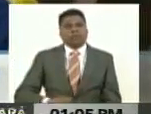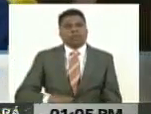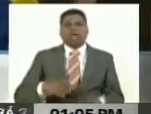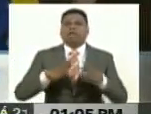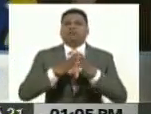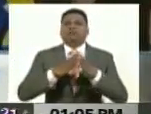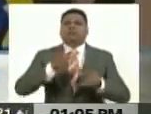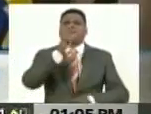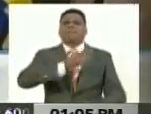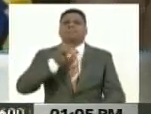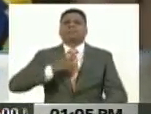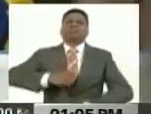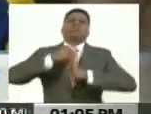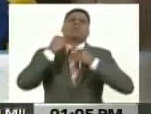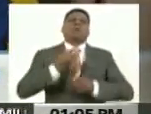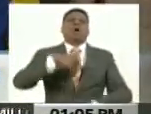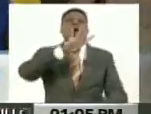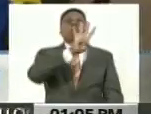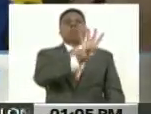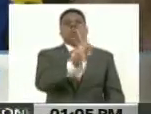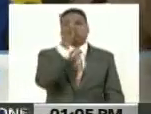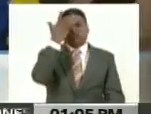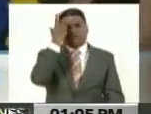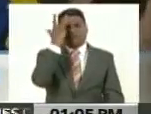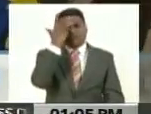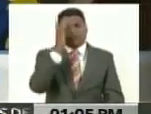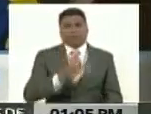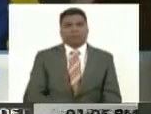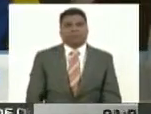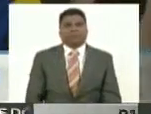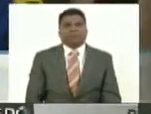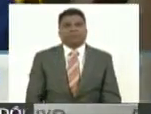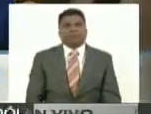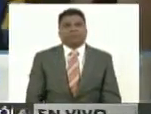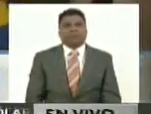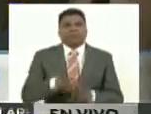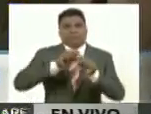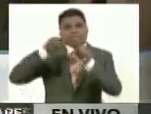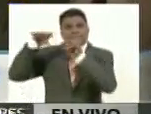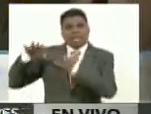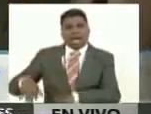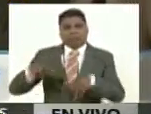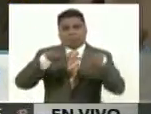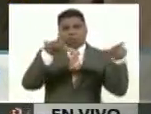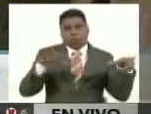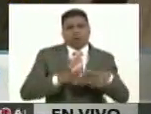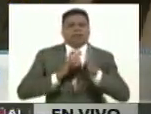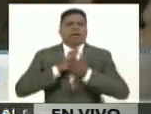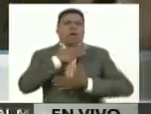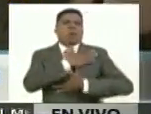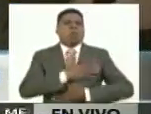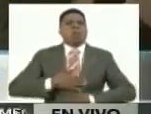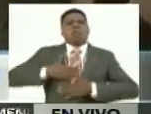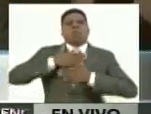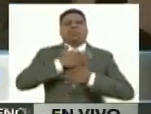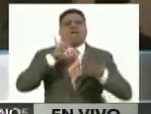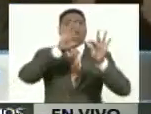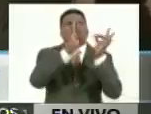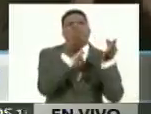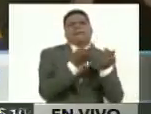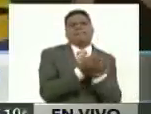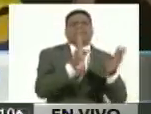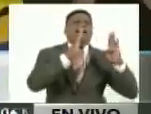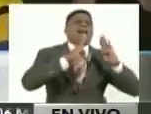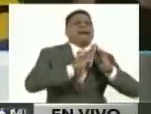y heroínas del 4 de febrero. Dejar los cuarteles, dejar la comodidad de la familia, del